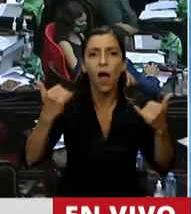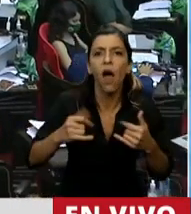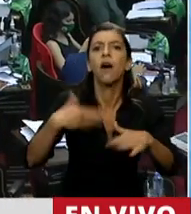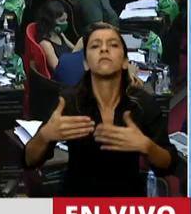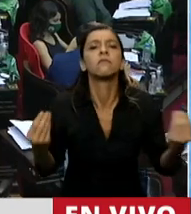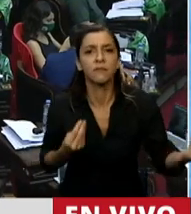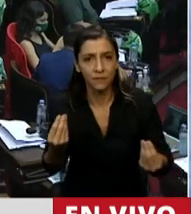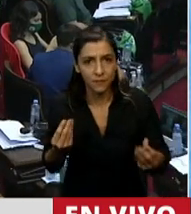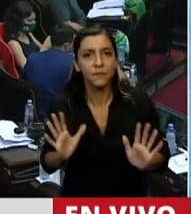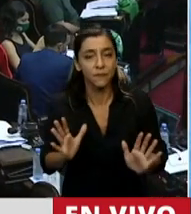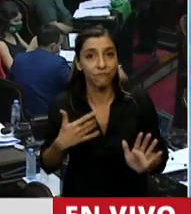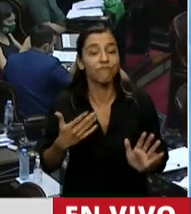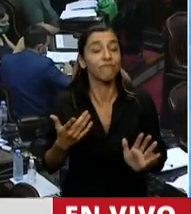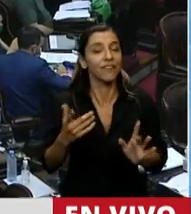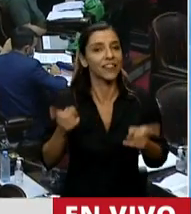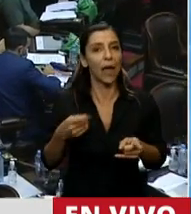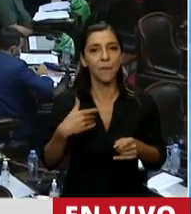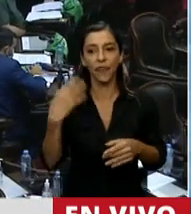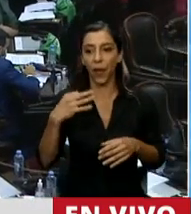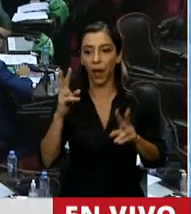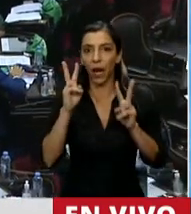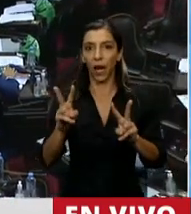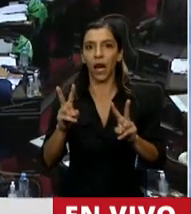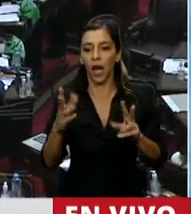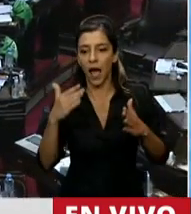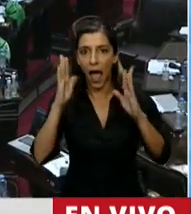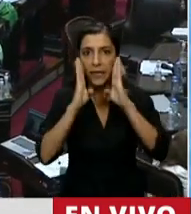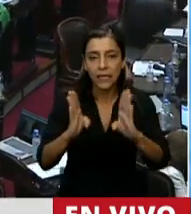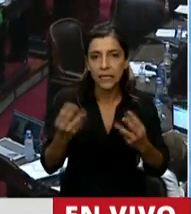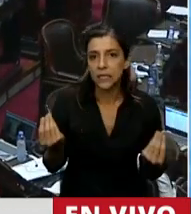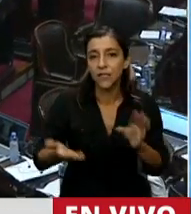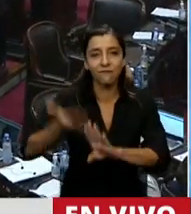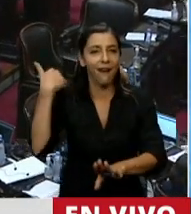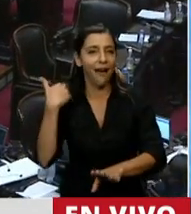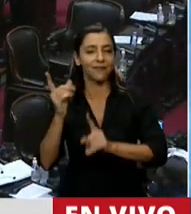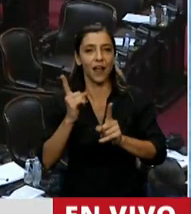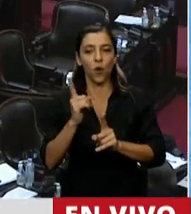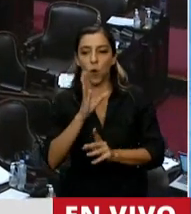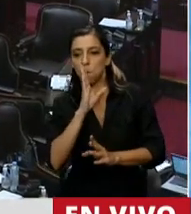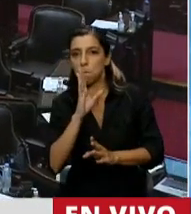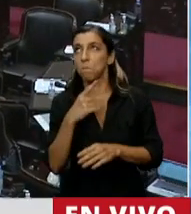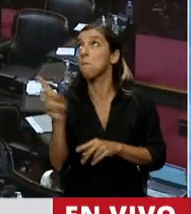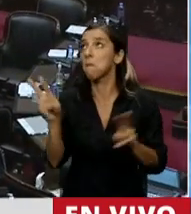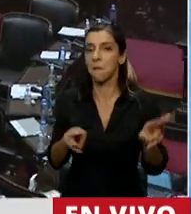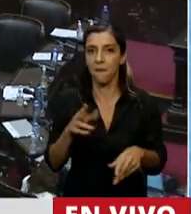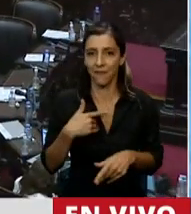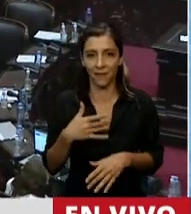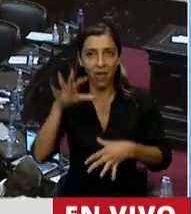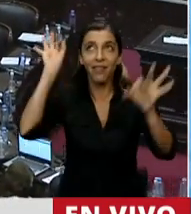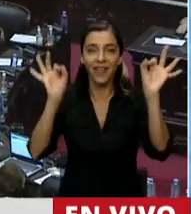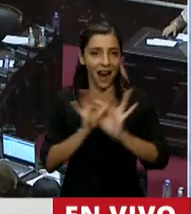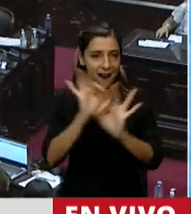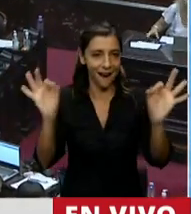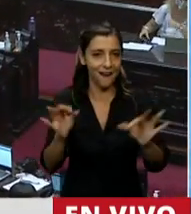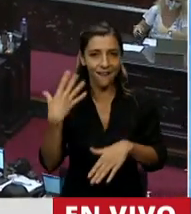sientan, además, que otros funcionarios se sientan observados cuando están atentando contra las aberraciones que implica, por ejemplo, la